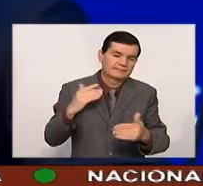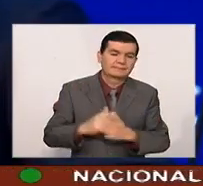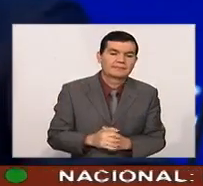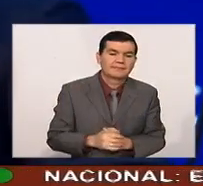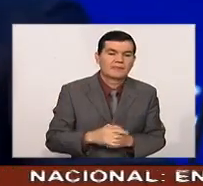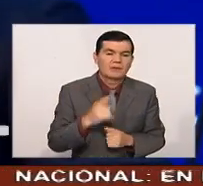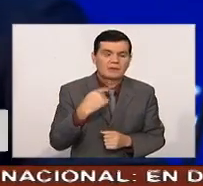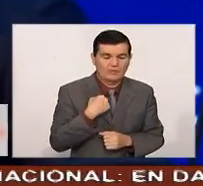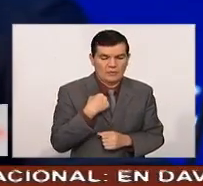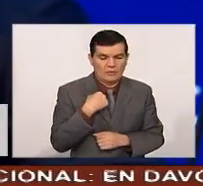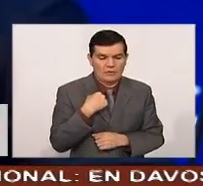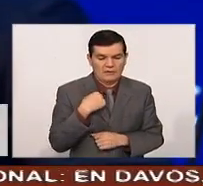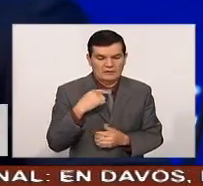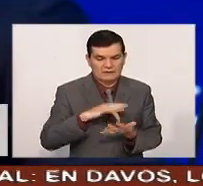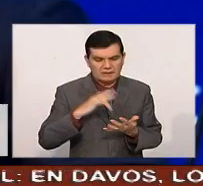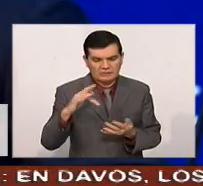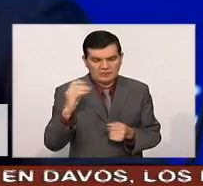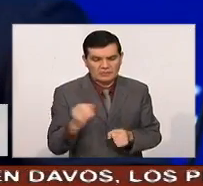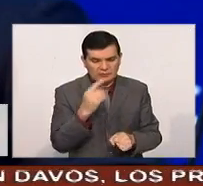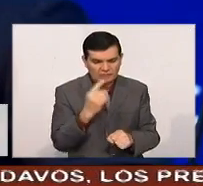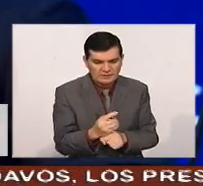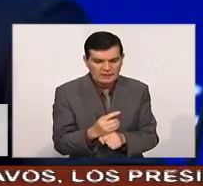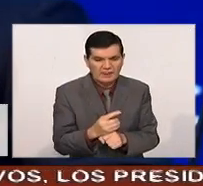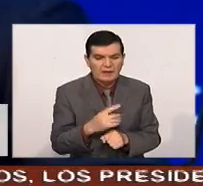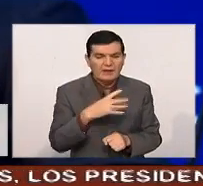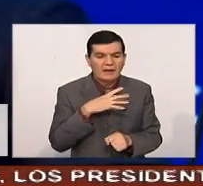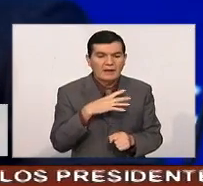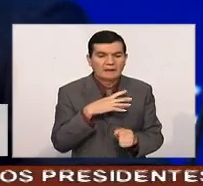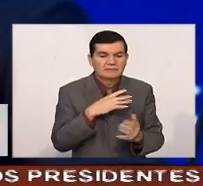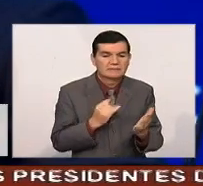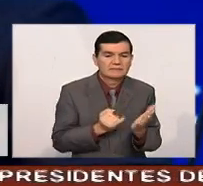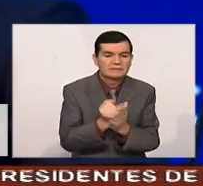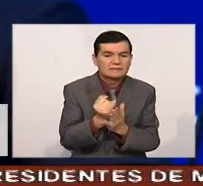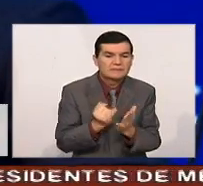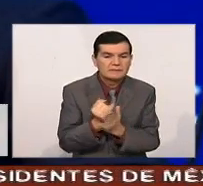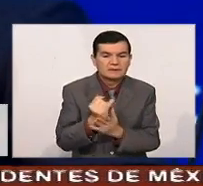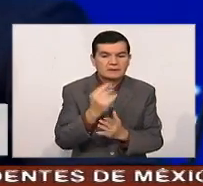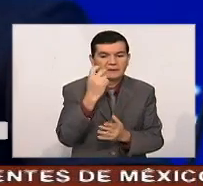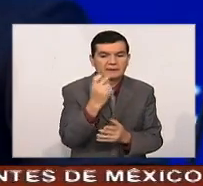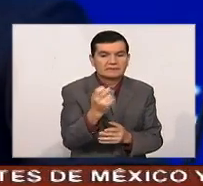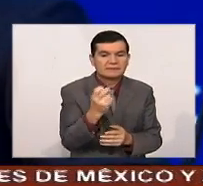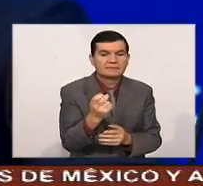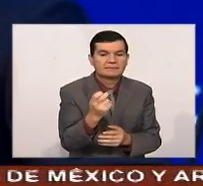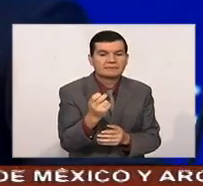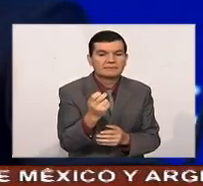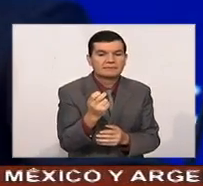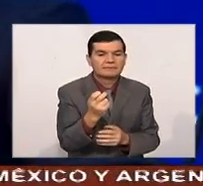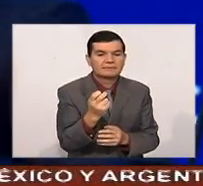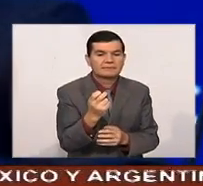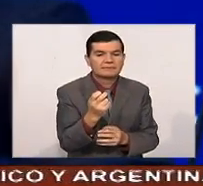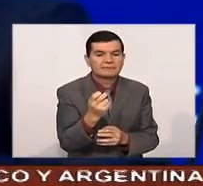De forma oportuna tomamos decisiones precisamente